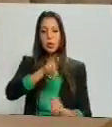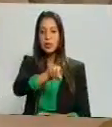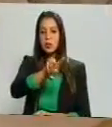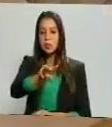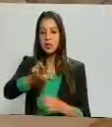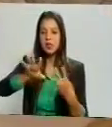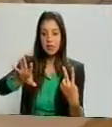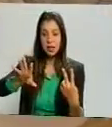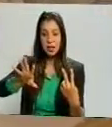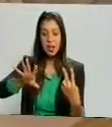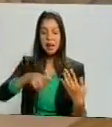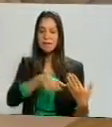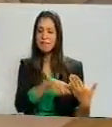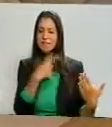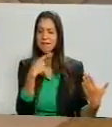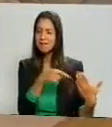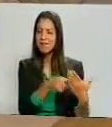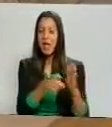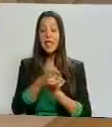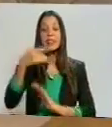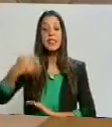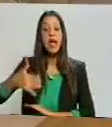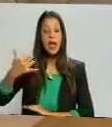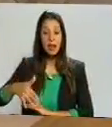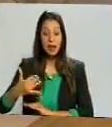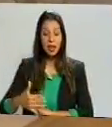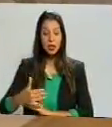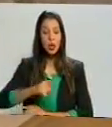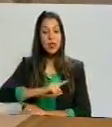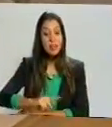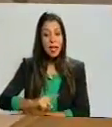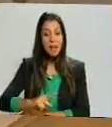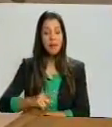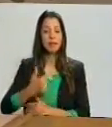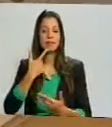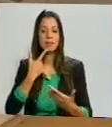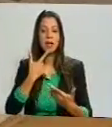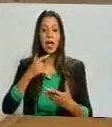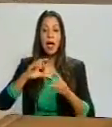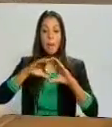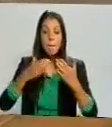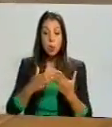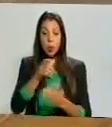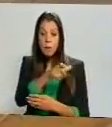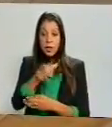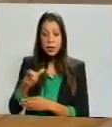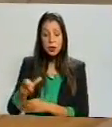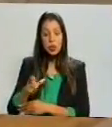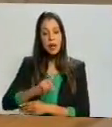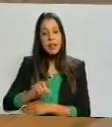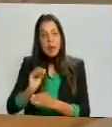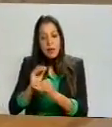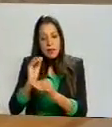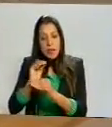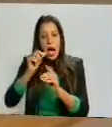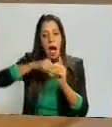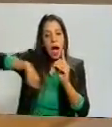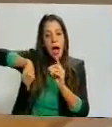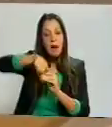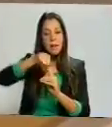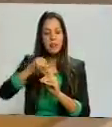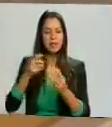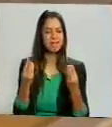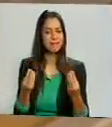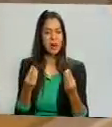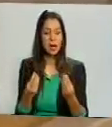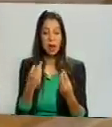127 establece que es un derecho y un deber de cada generación proteger y mantener el ambiente en beneficio